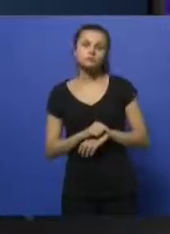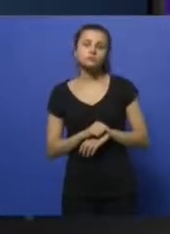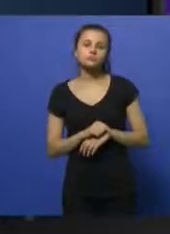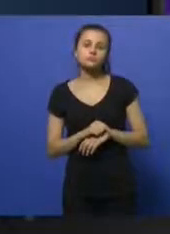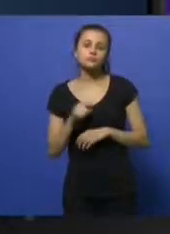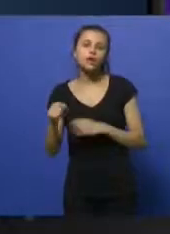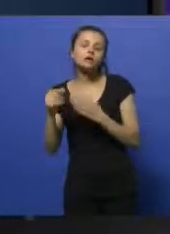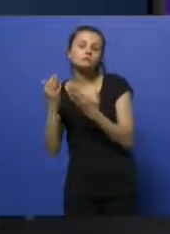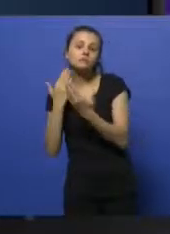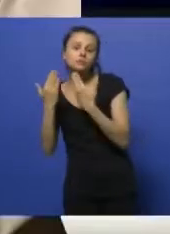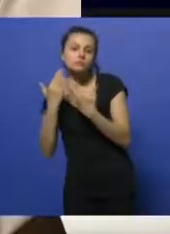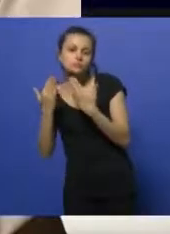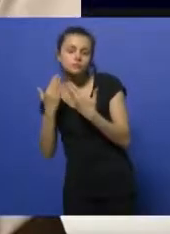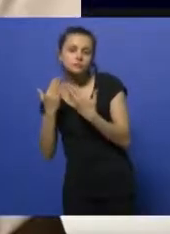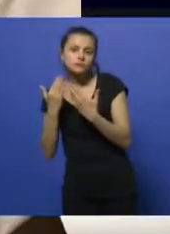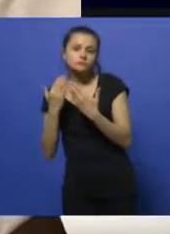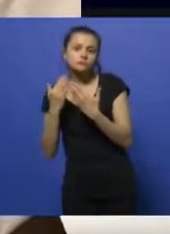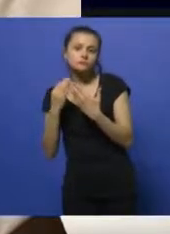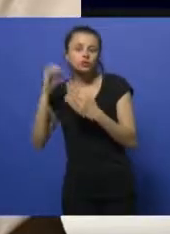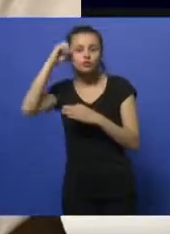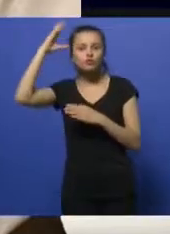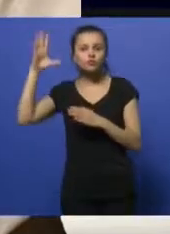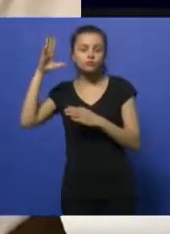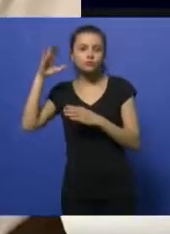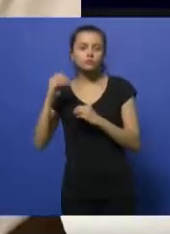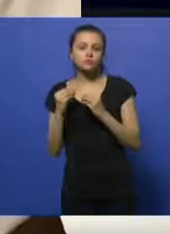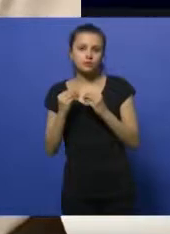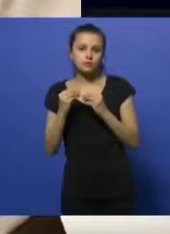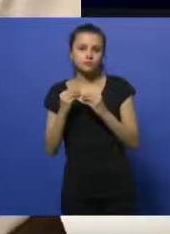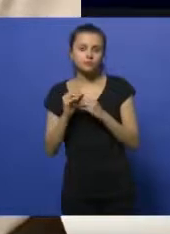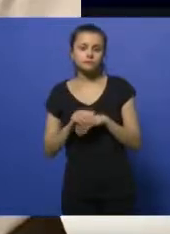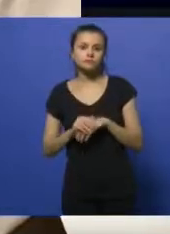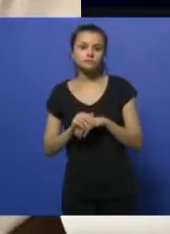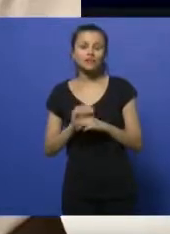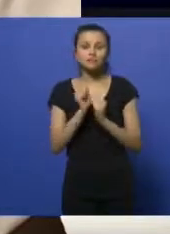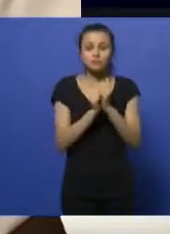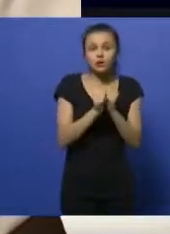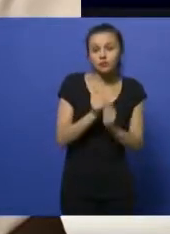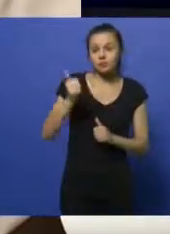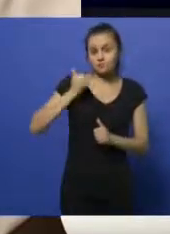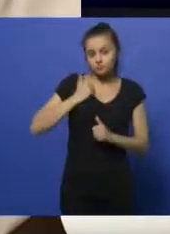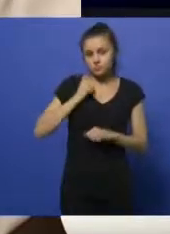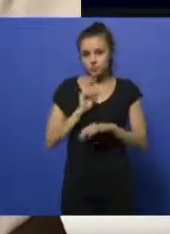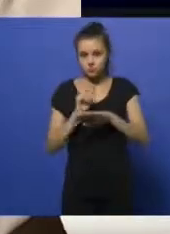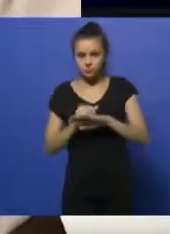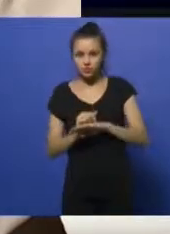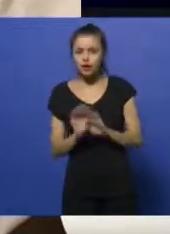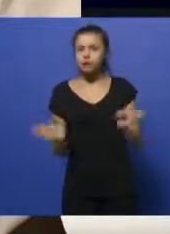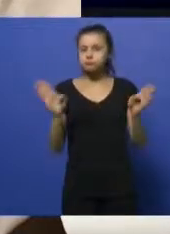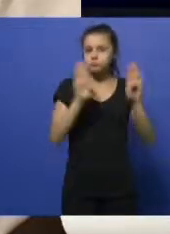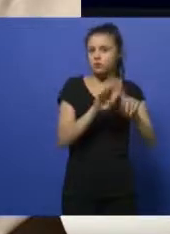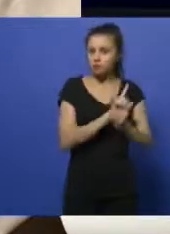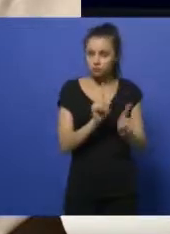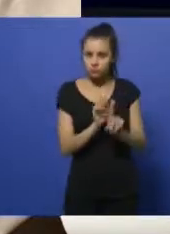hayan comentado y les hayan oficializado que de alguna manera la fábrica militar de la ciudad no se va a cerrar,